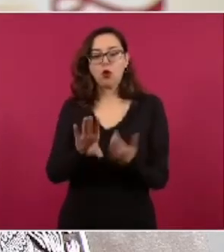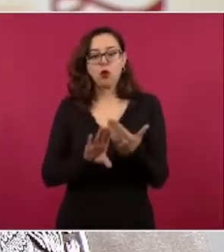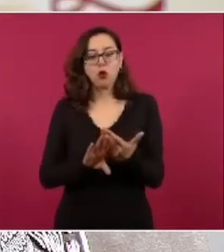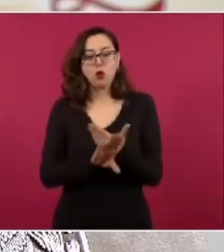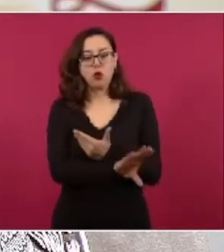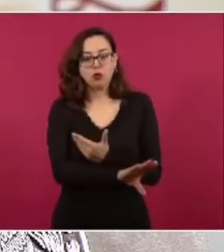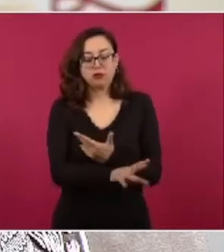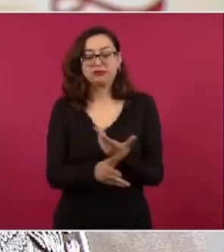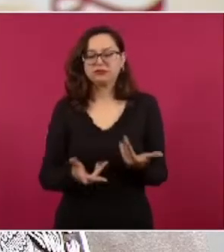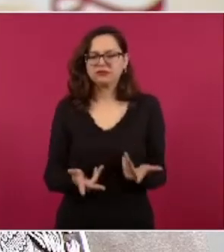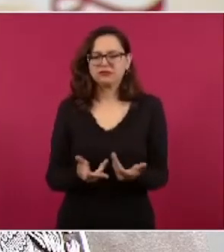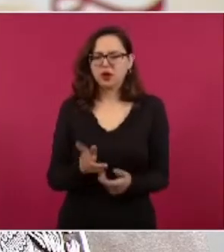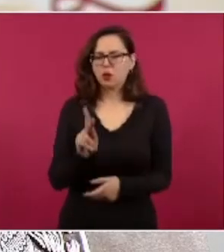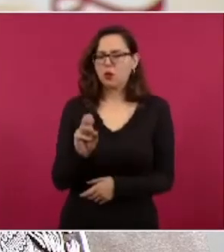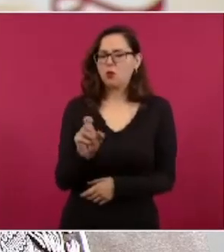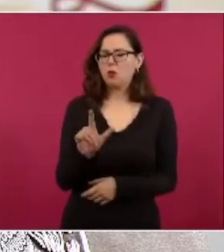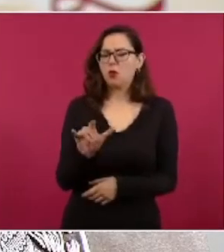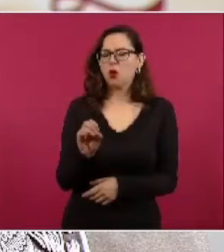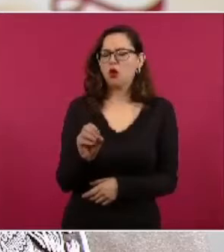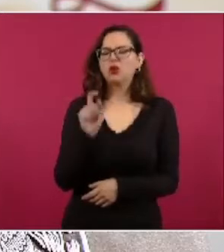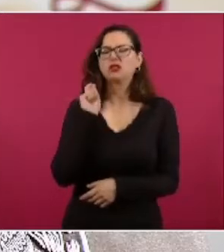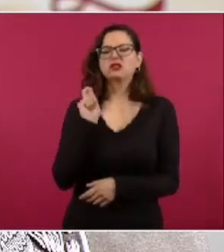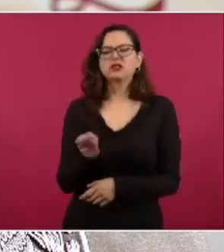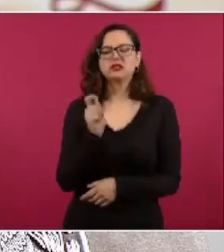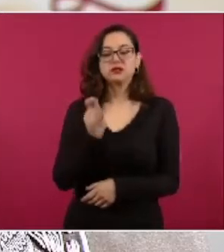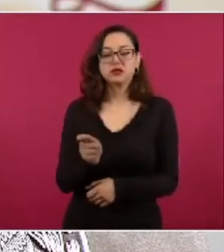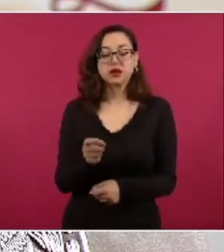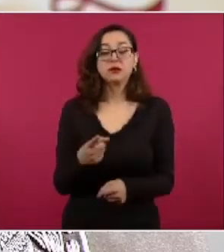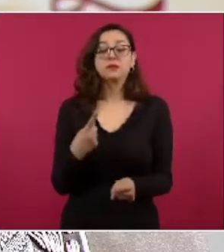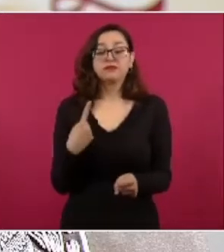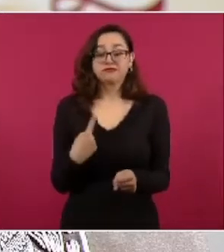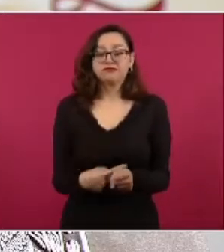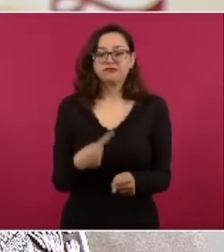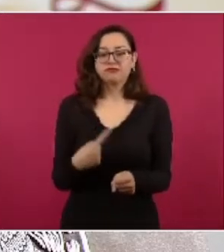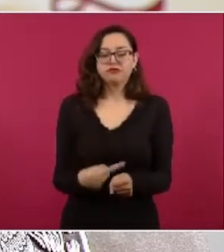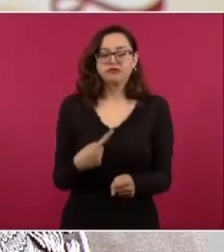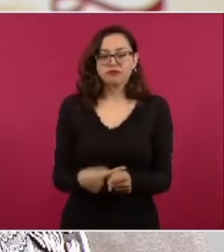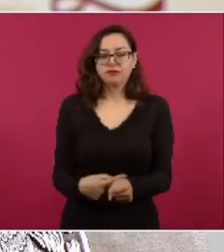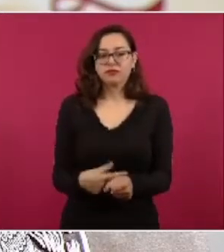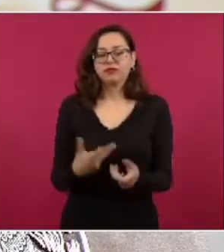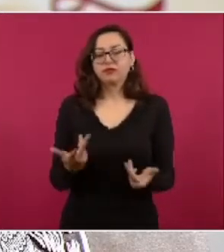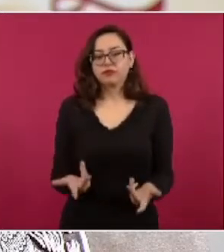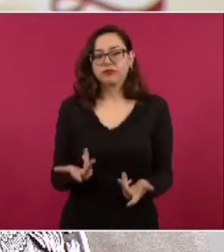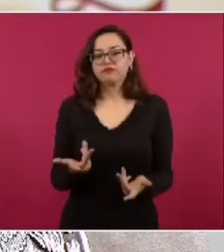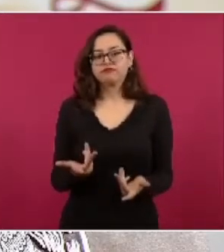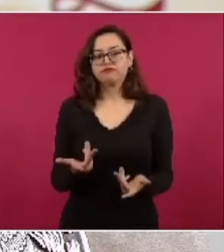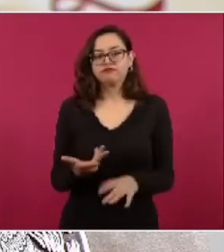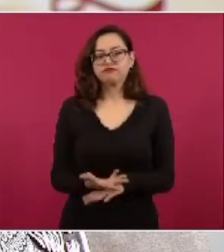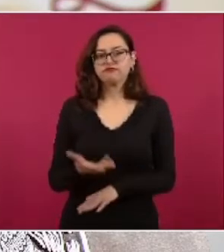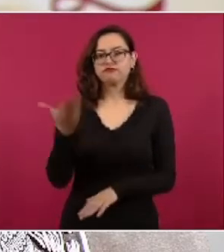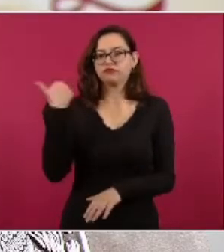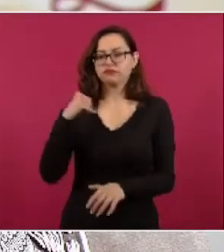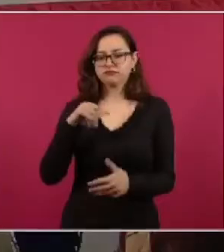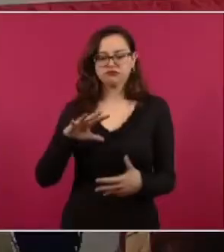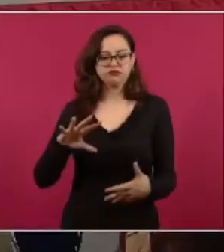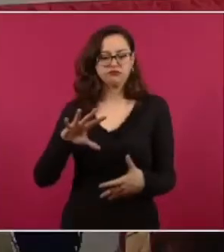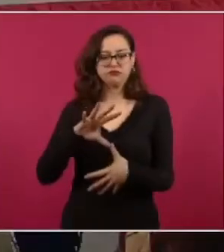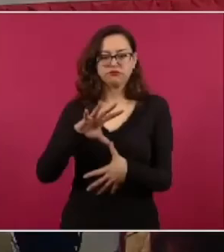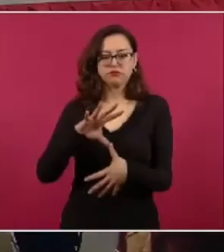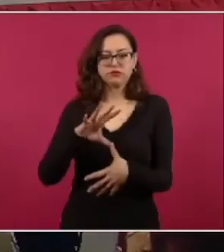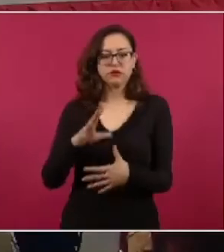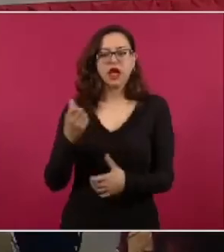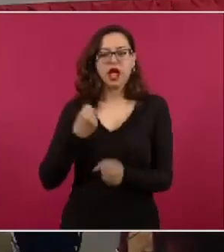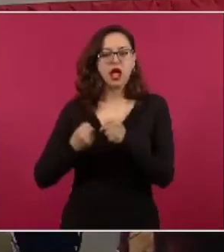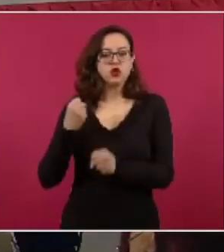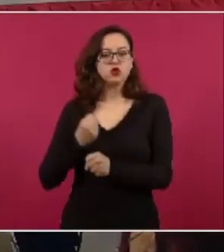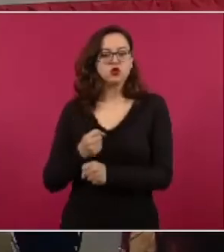Polio es una poliomielitis, es una enfermedad que fue eliminada del continente americano a mediados de los